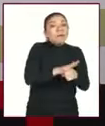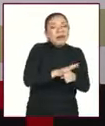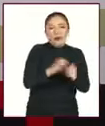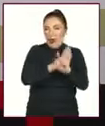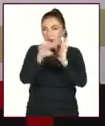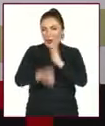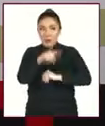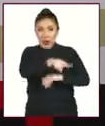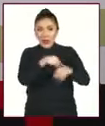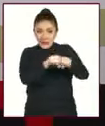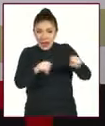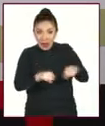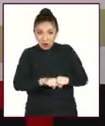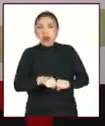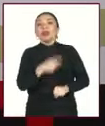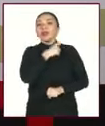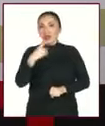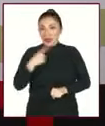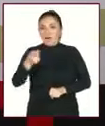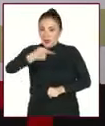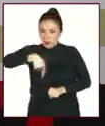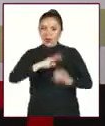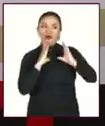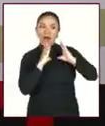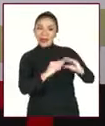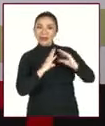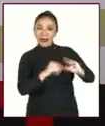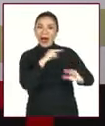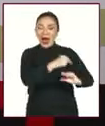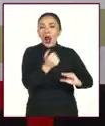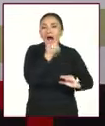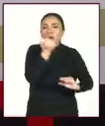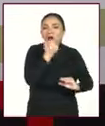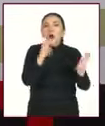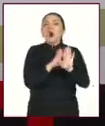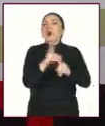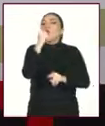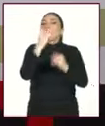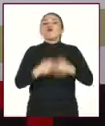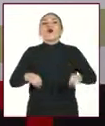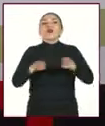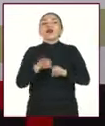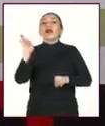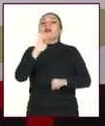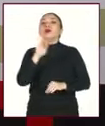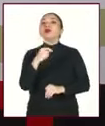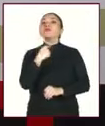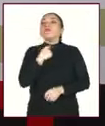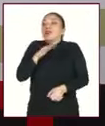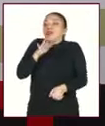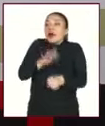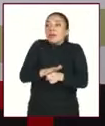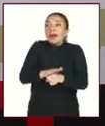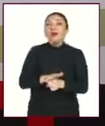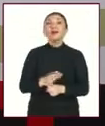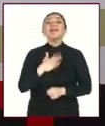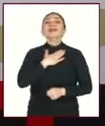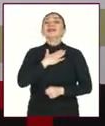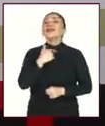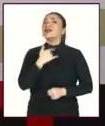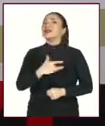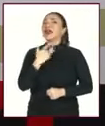sería importante enseñar a los alumnos una maniobra universal de atragantamiento, de que me estoy ahogando.